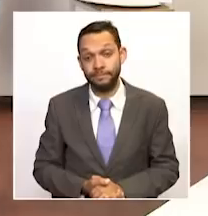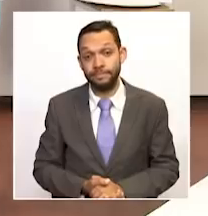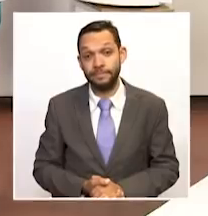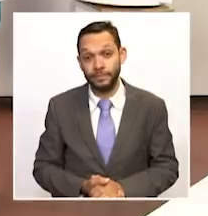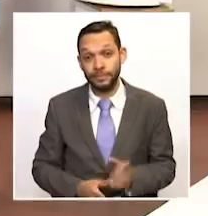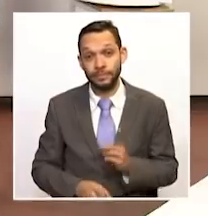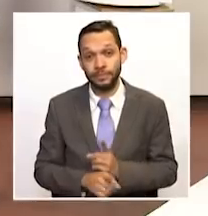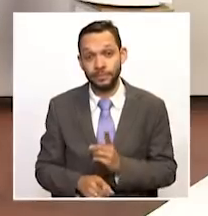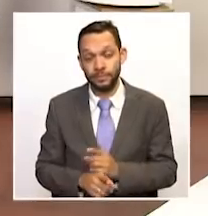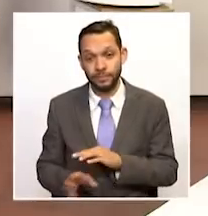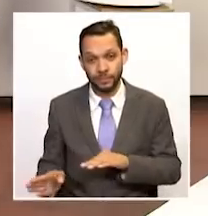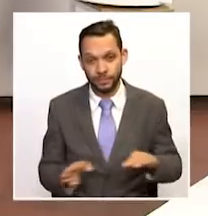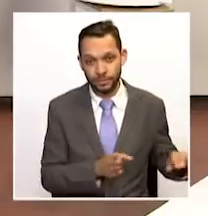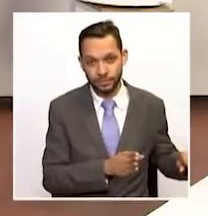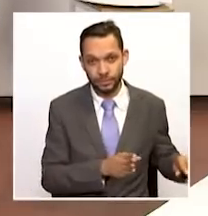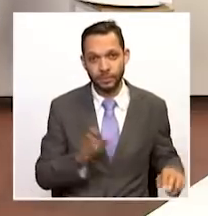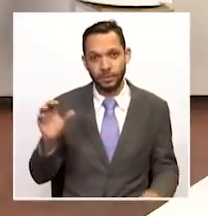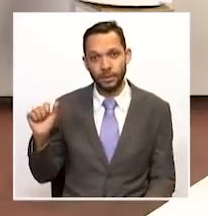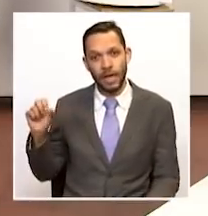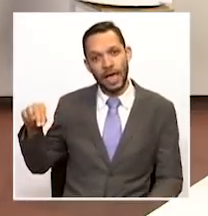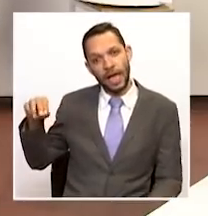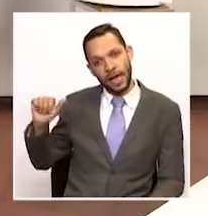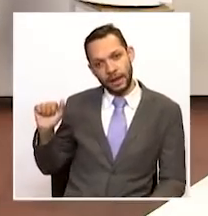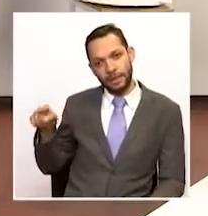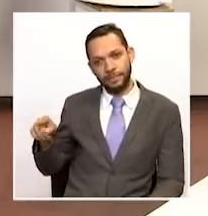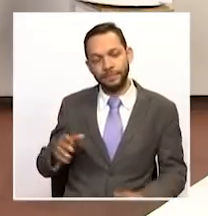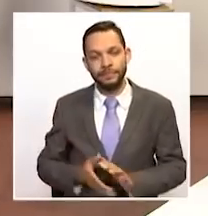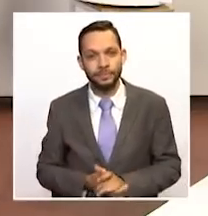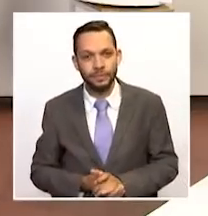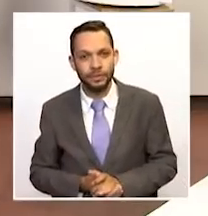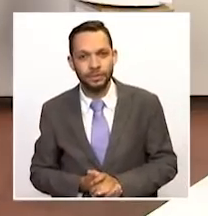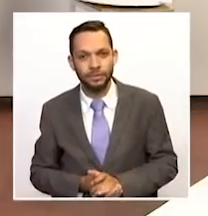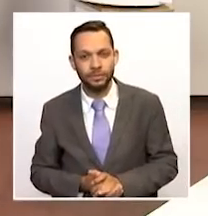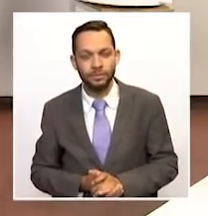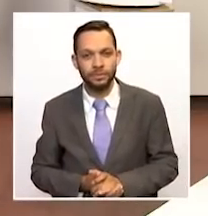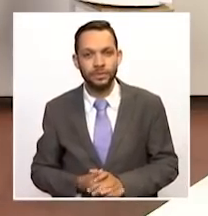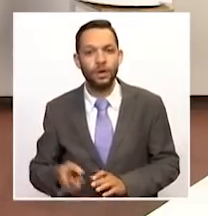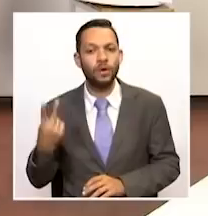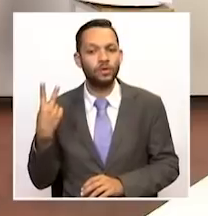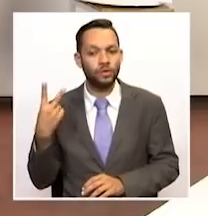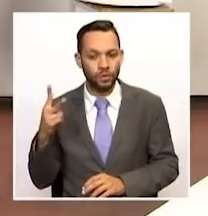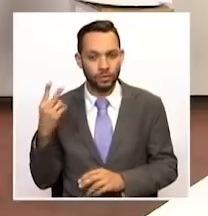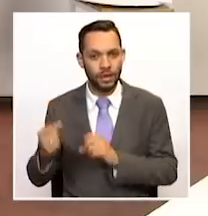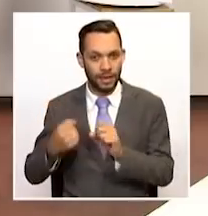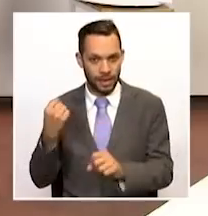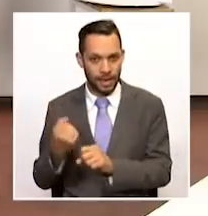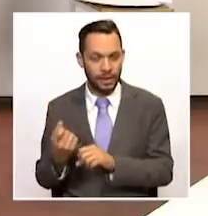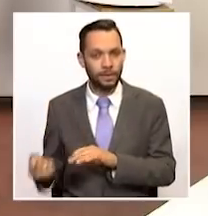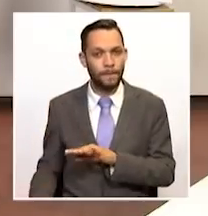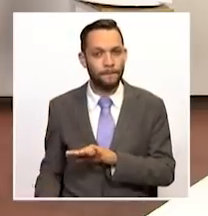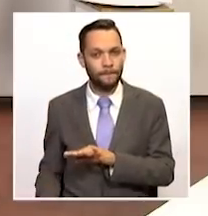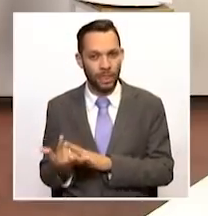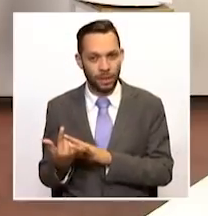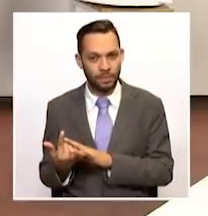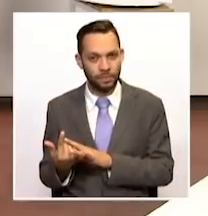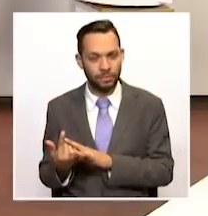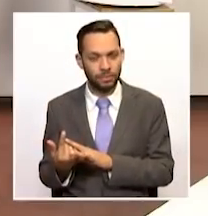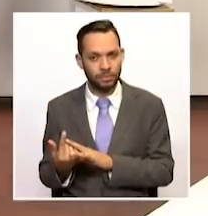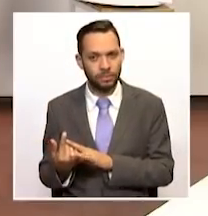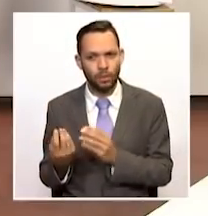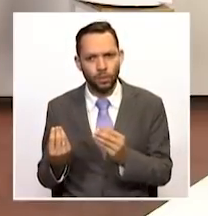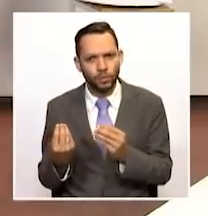una tilde bueno yo sé hace 12 años mucho dolor en las articulaciones